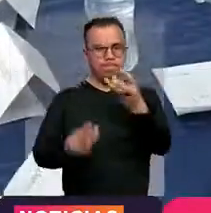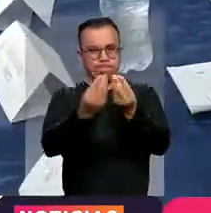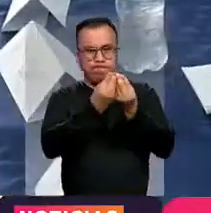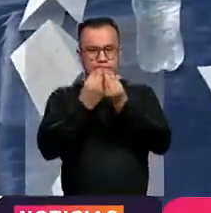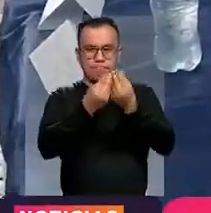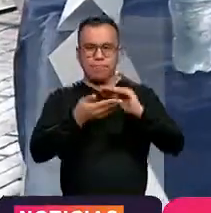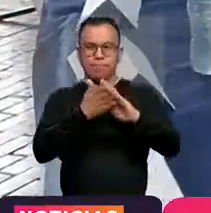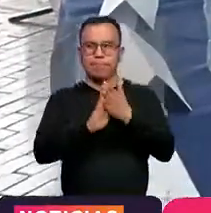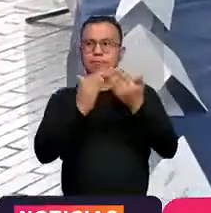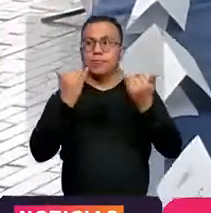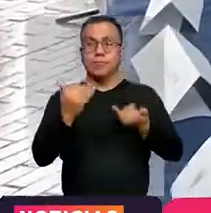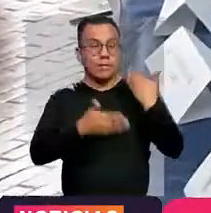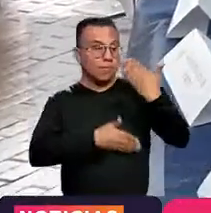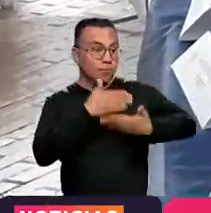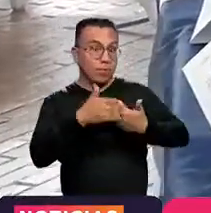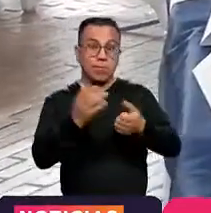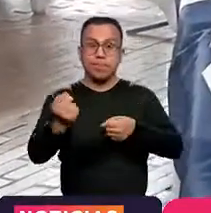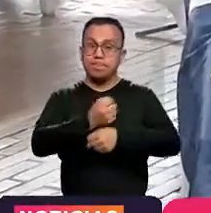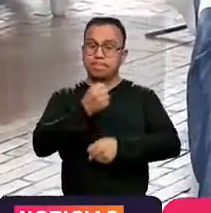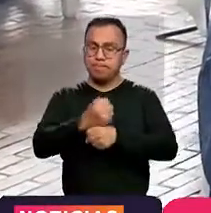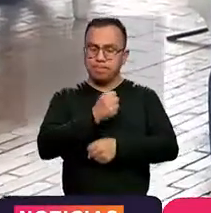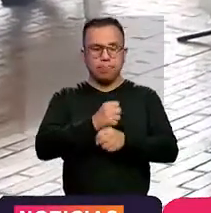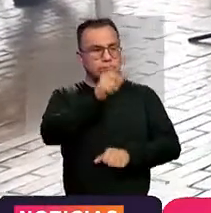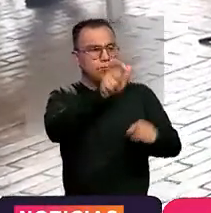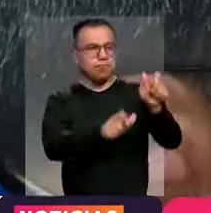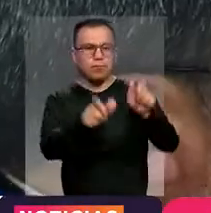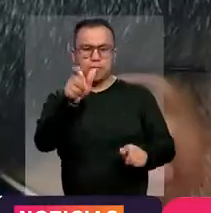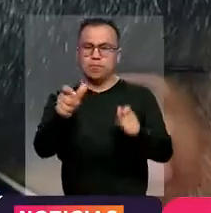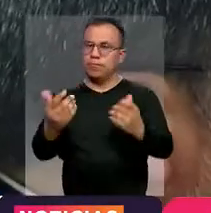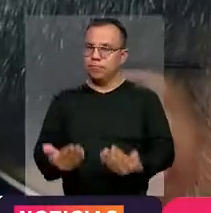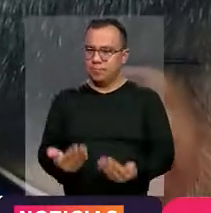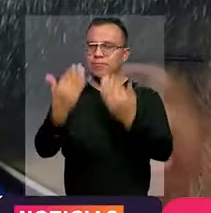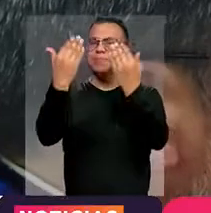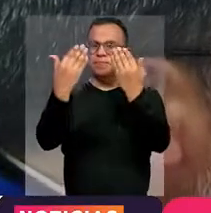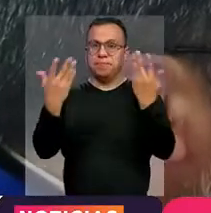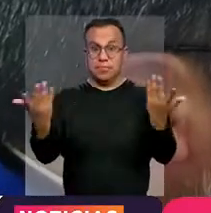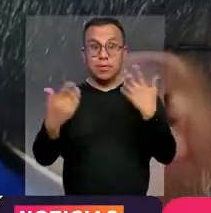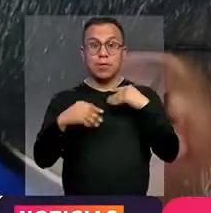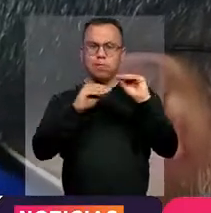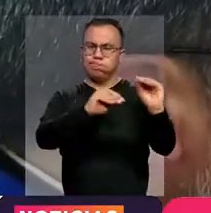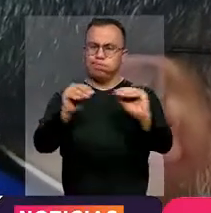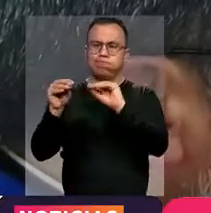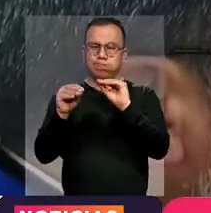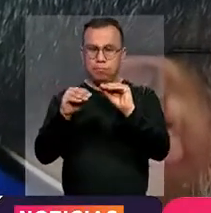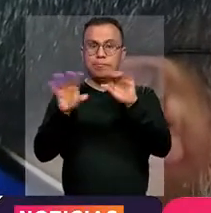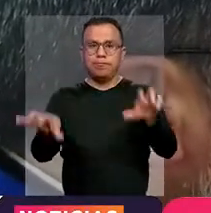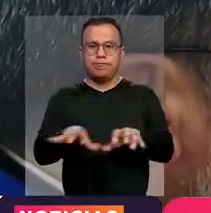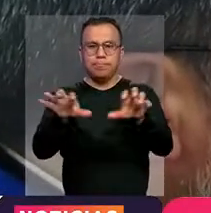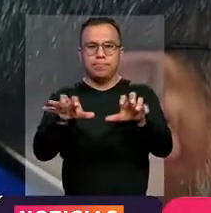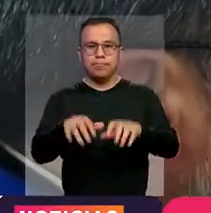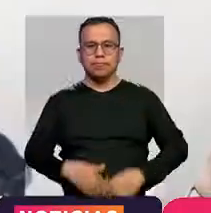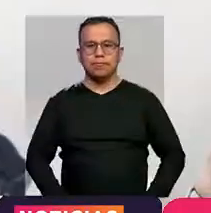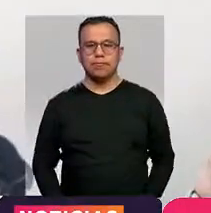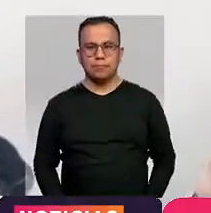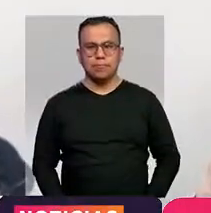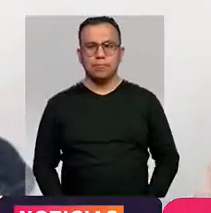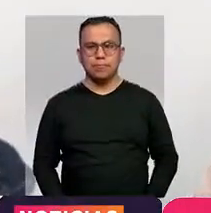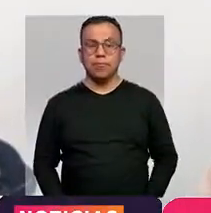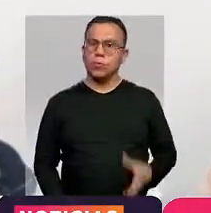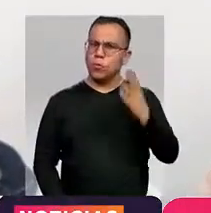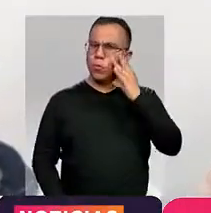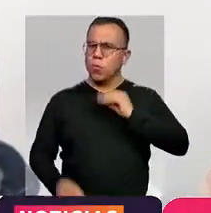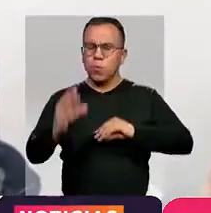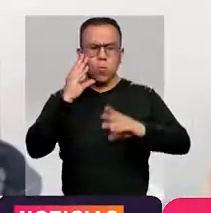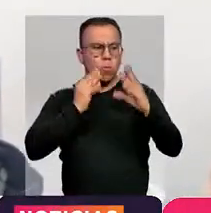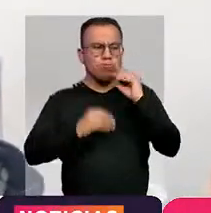paz. Además de realizar su labor, estas personas se verán beneficiadas con capacitaciones y actividades. Es una experiencia